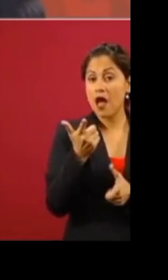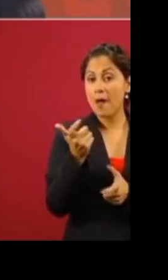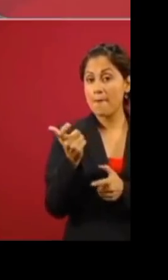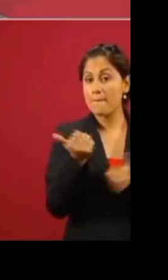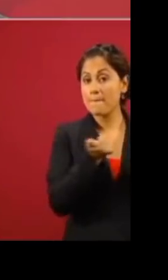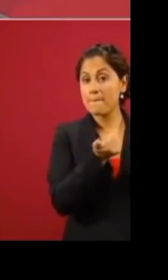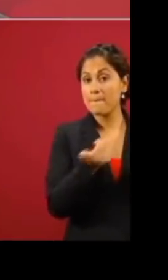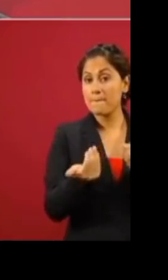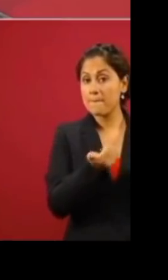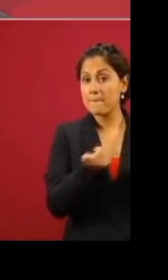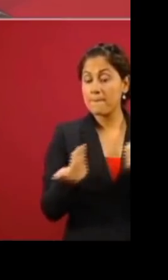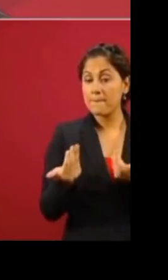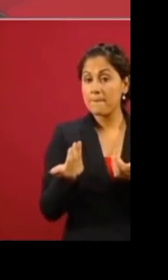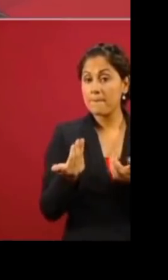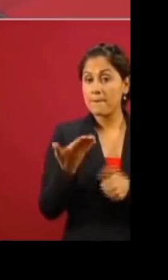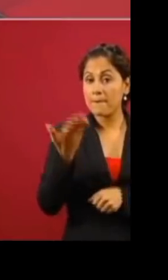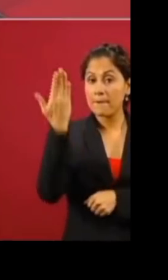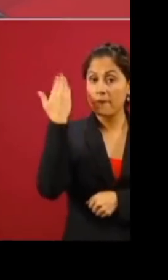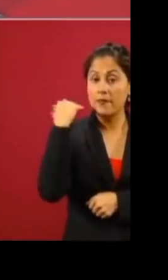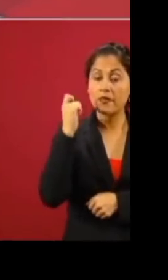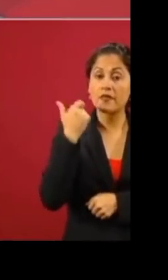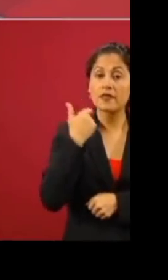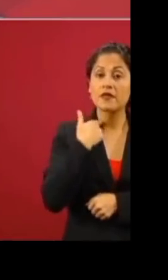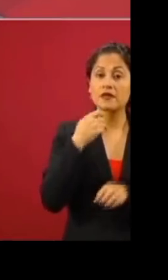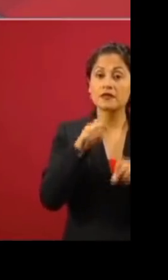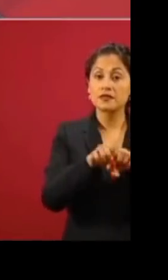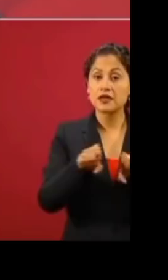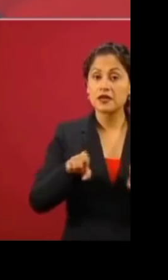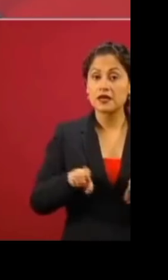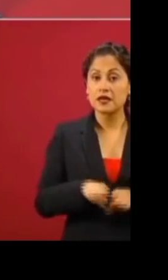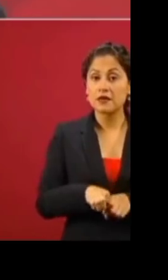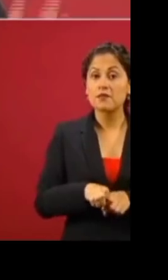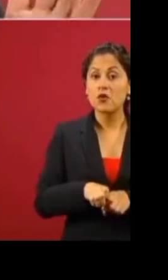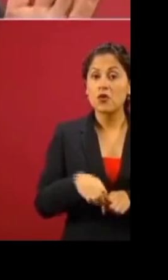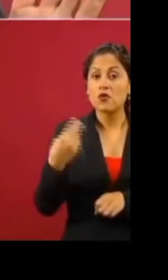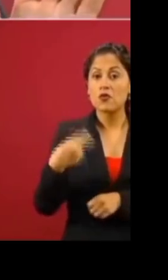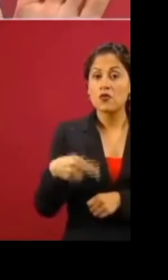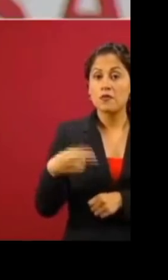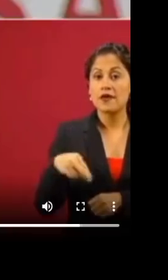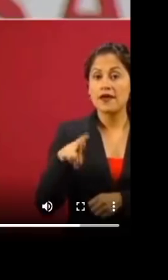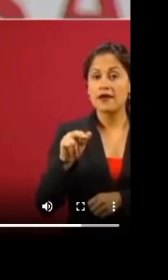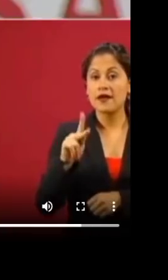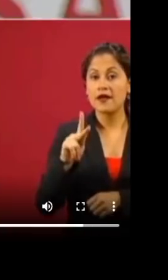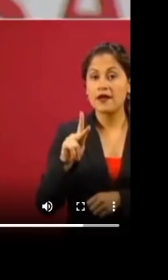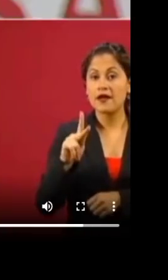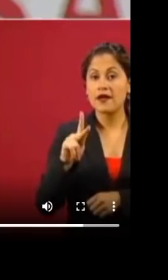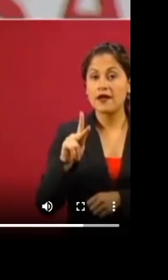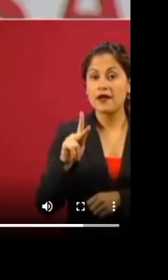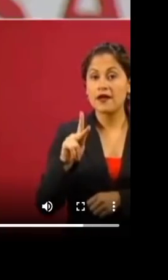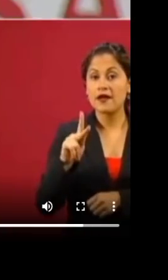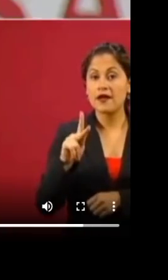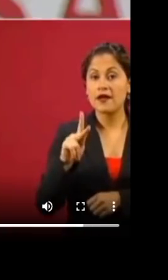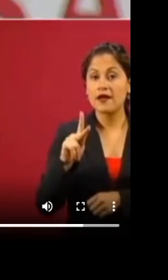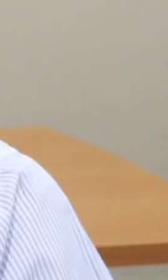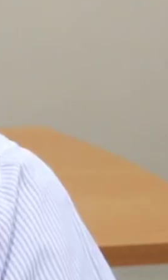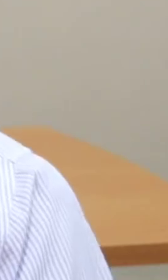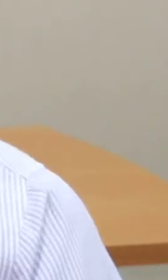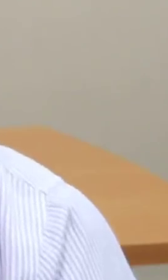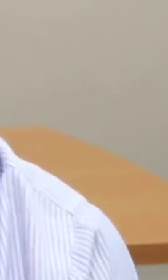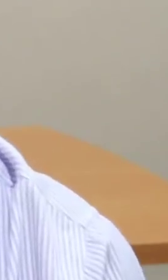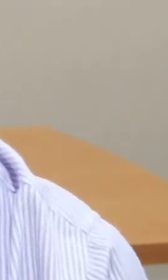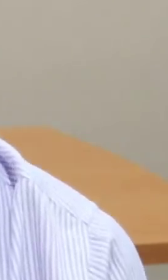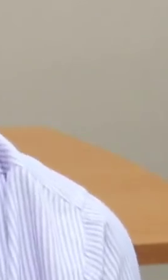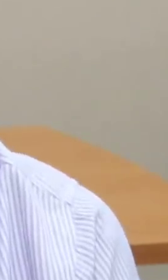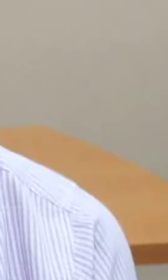en el operativo de Rápido y Furioso. Nada más eso. Nada más eso,